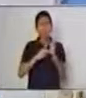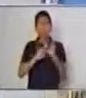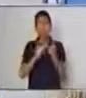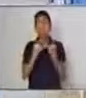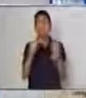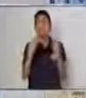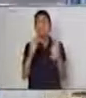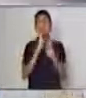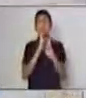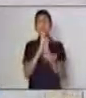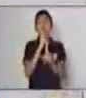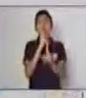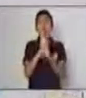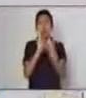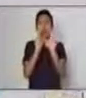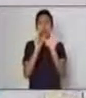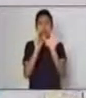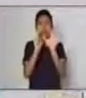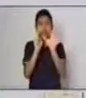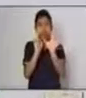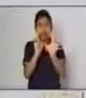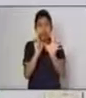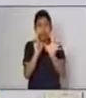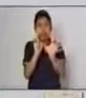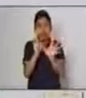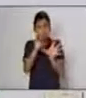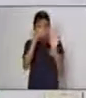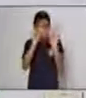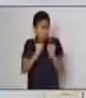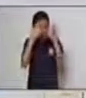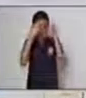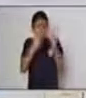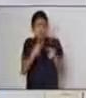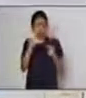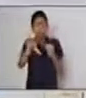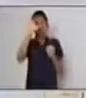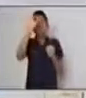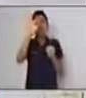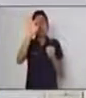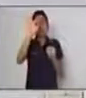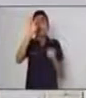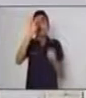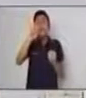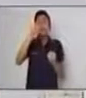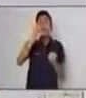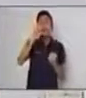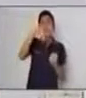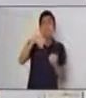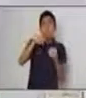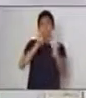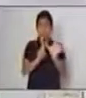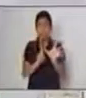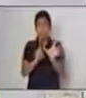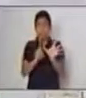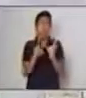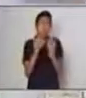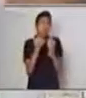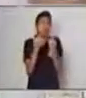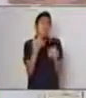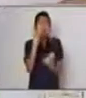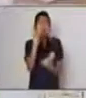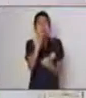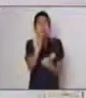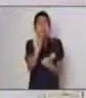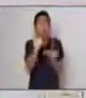esto podría ser una forma adecuada de encontrar el mínimo común múltiplo de cantidades